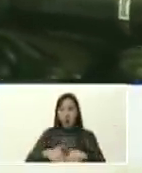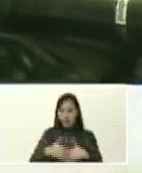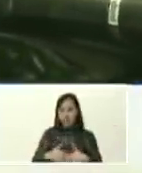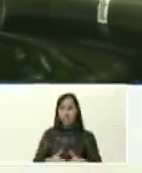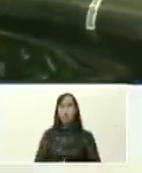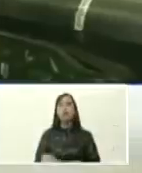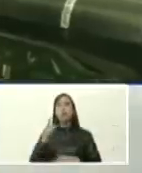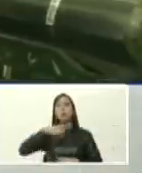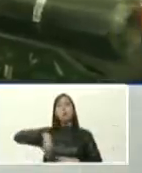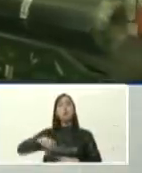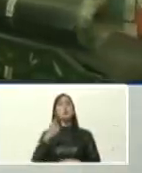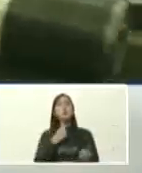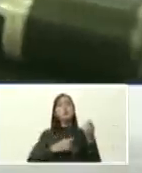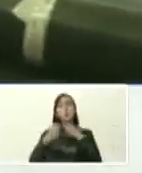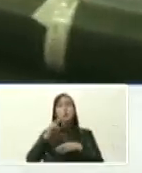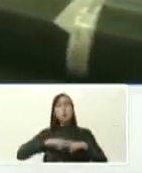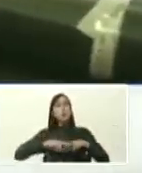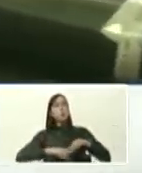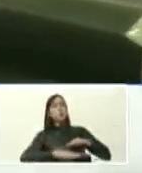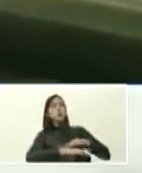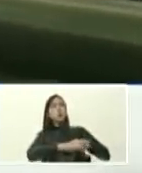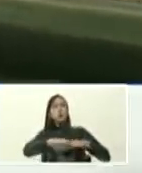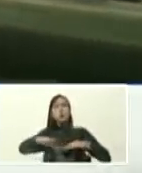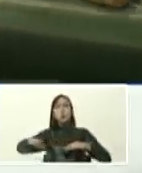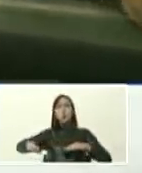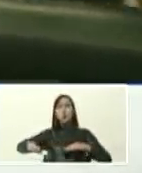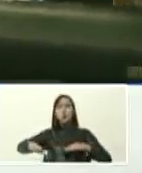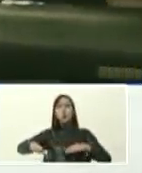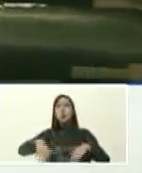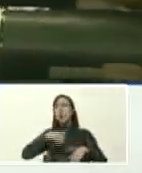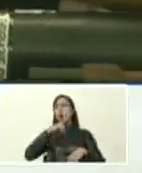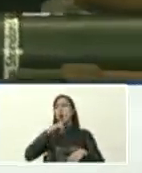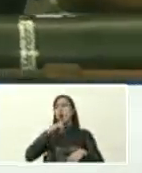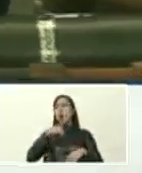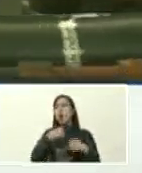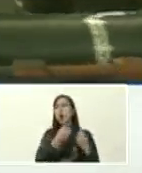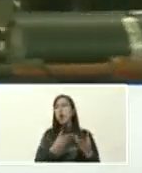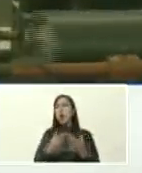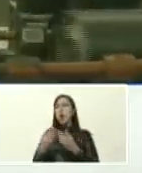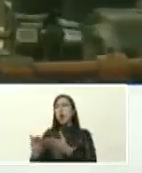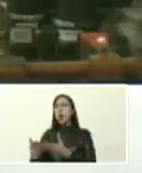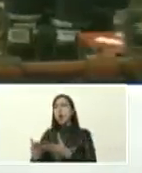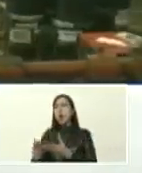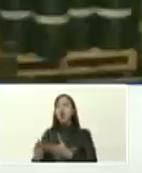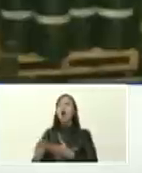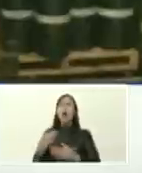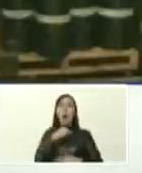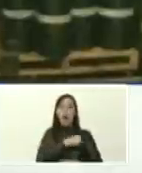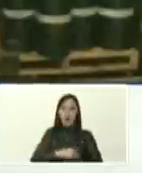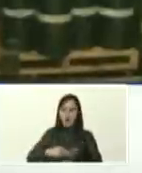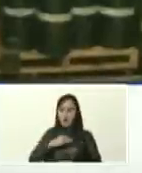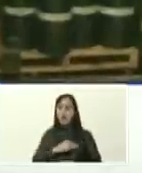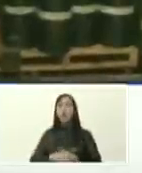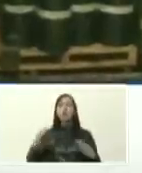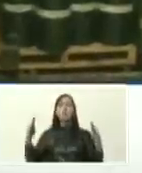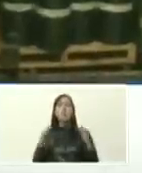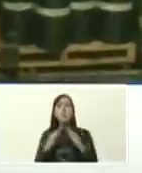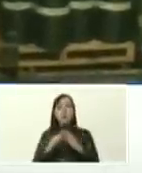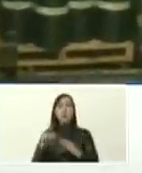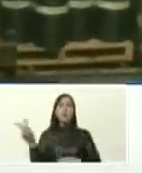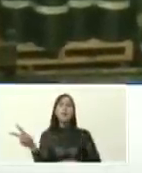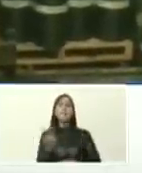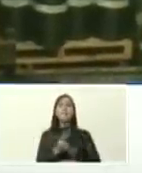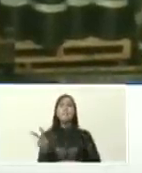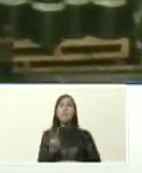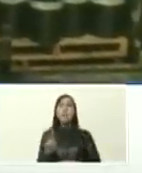precisamente ellos le venden manto asfáltico a la gran misión Vivienda Venezuela, a la